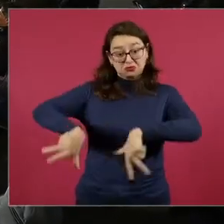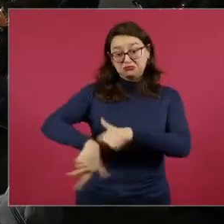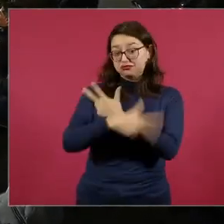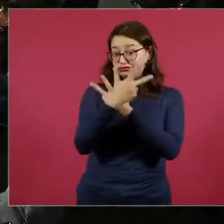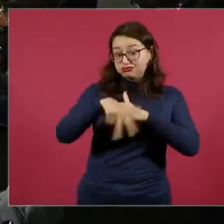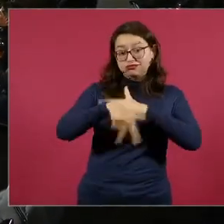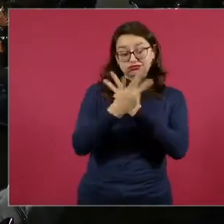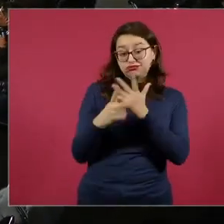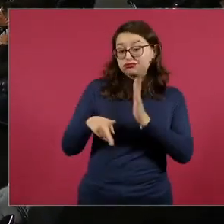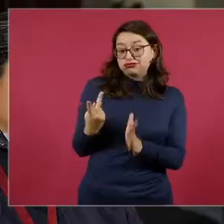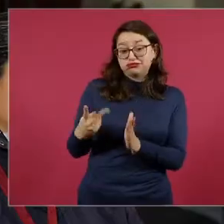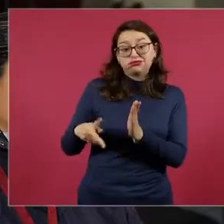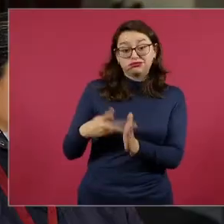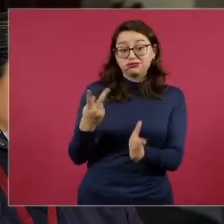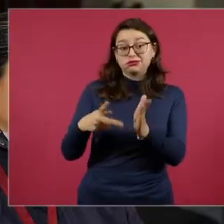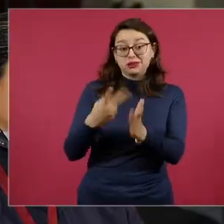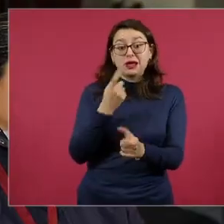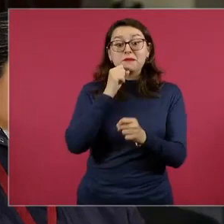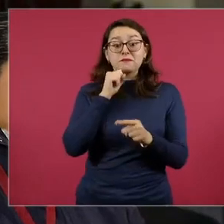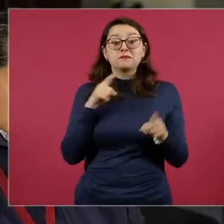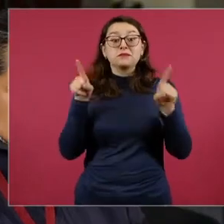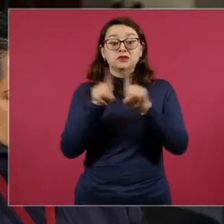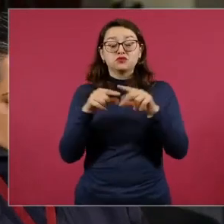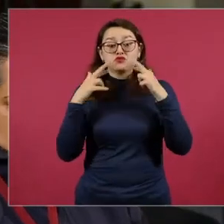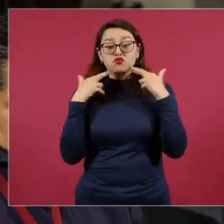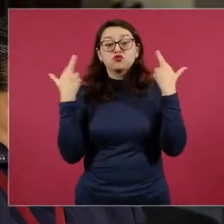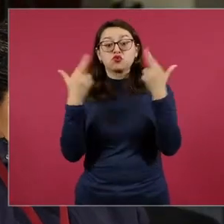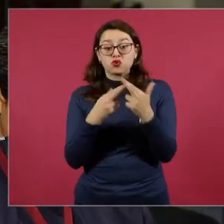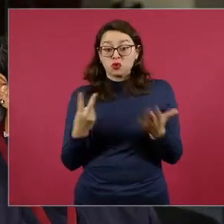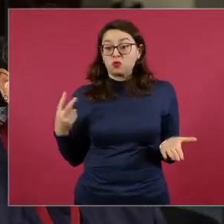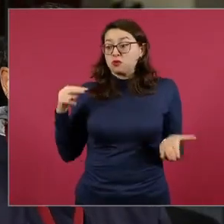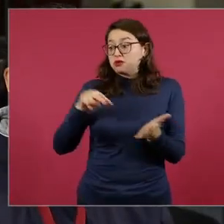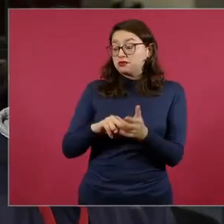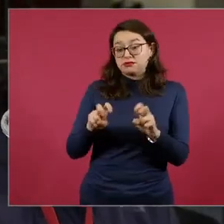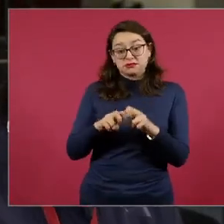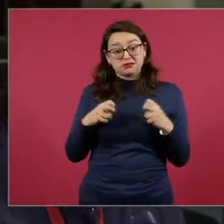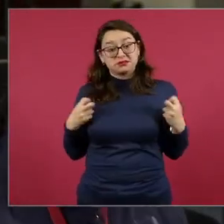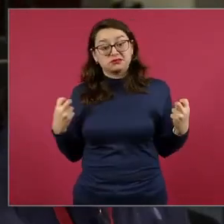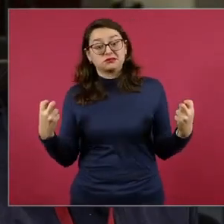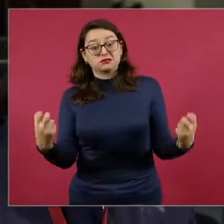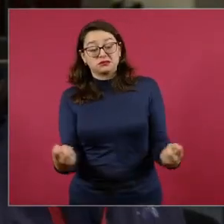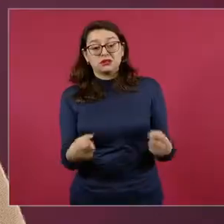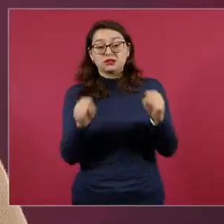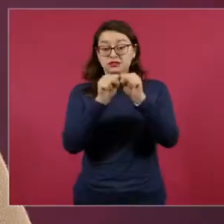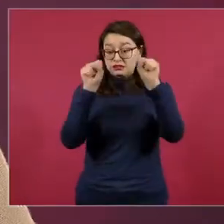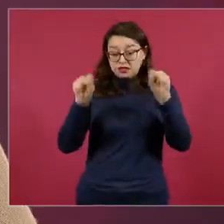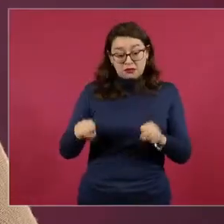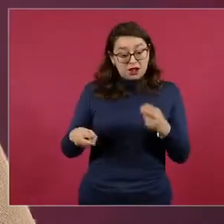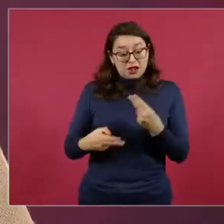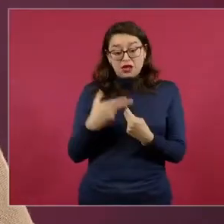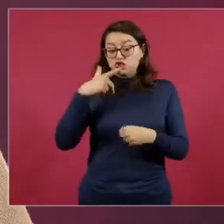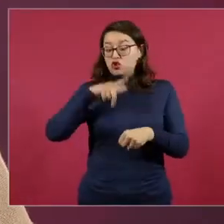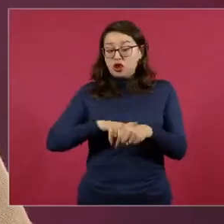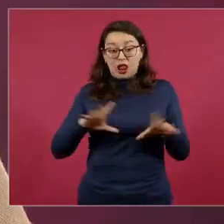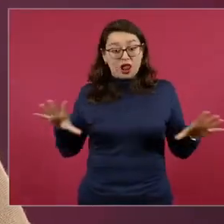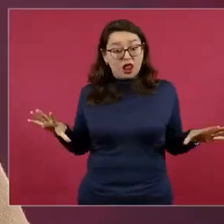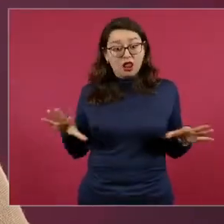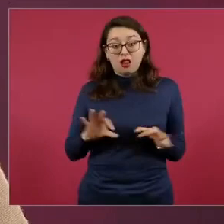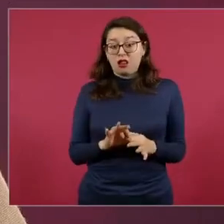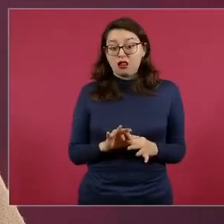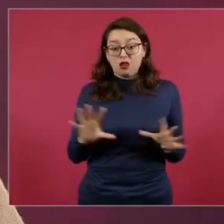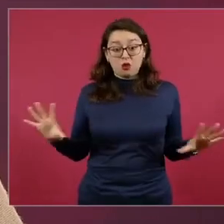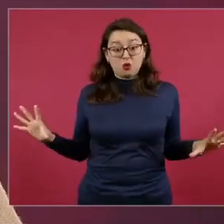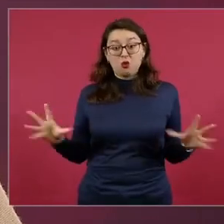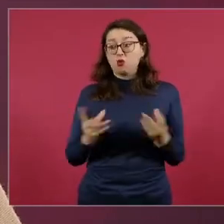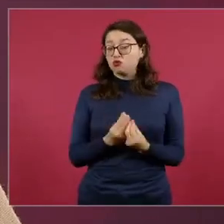hemos tenido efectivamente ya la reunión del Sistema Nacional de Búsqueda. Estas reuniones que nos